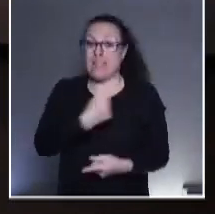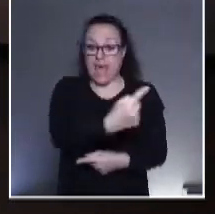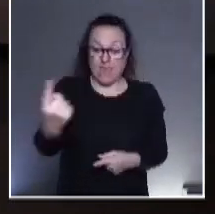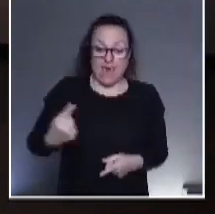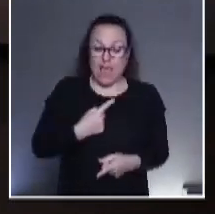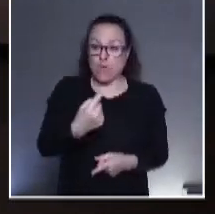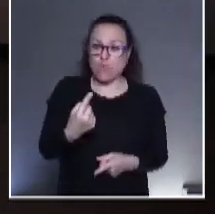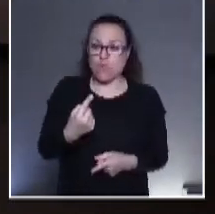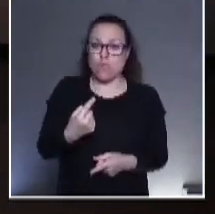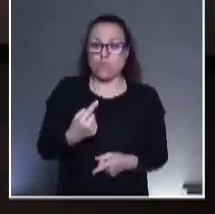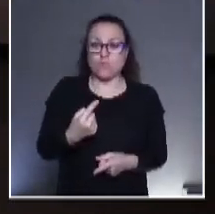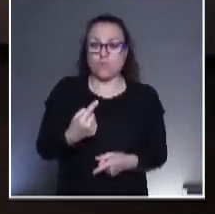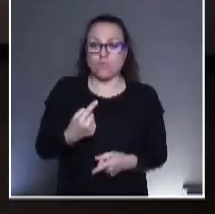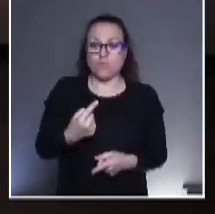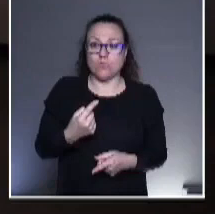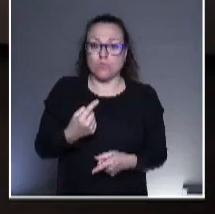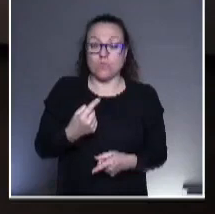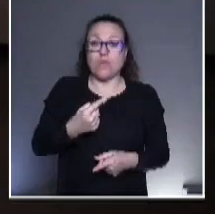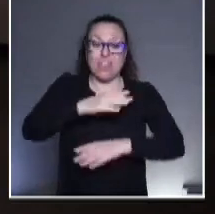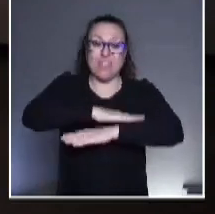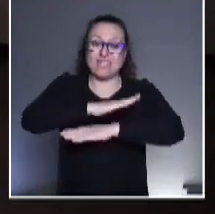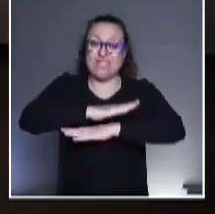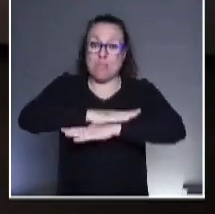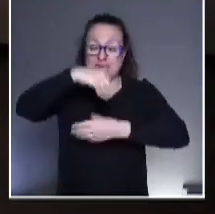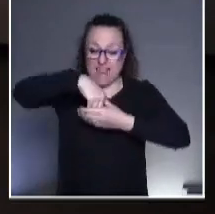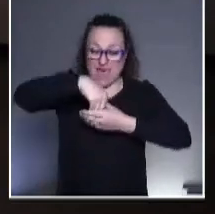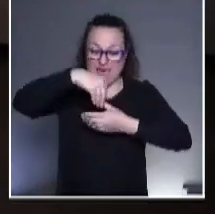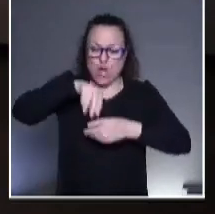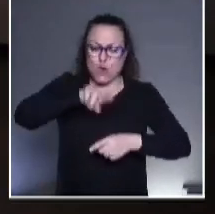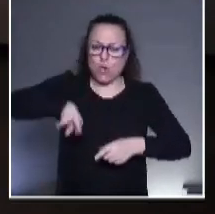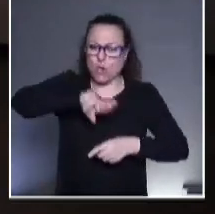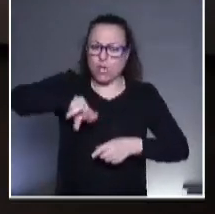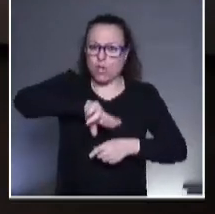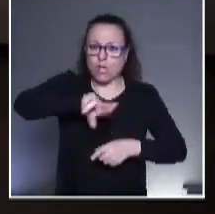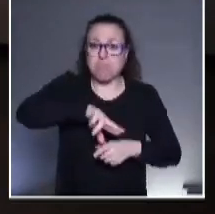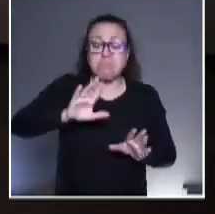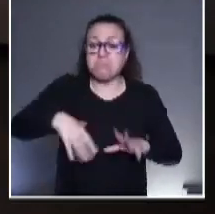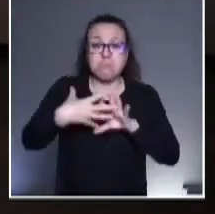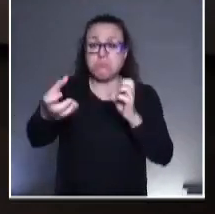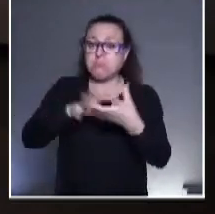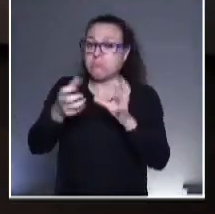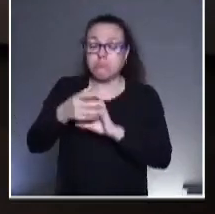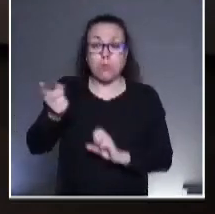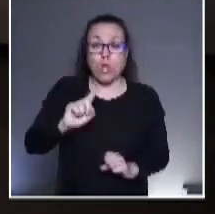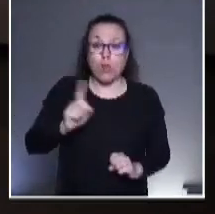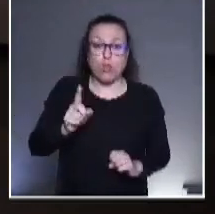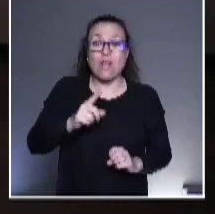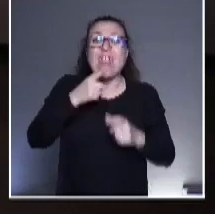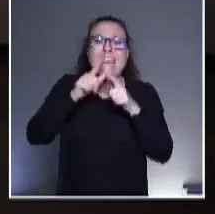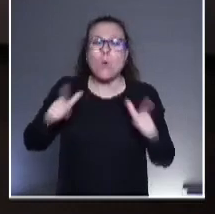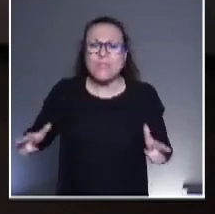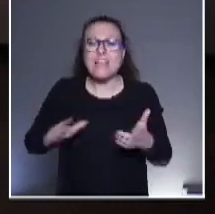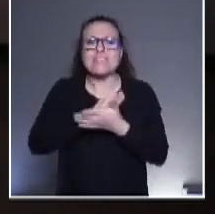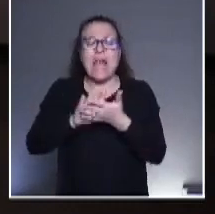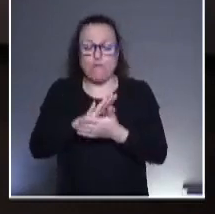nosotros continuaba hablando con sus corsés disciplinares de acuerdo con sus rutinas discursivas, no nos entendíamos. Si los lingüistas hablábamos